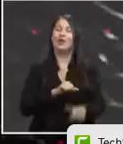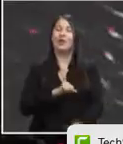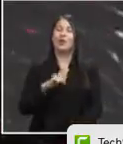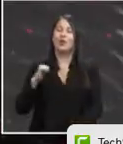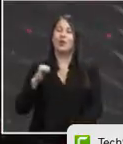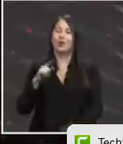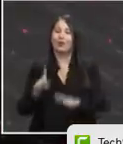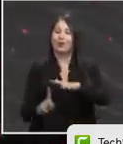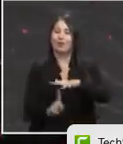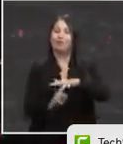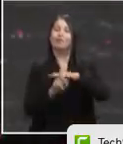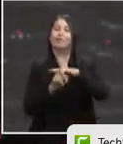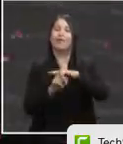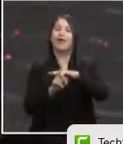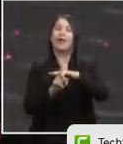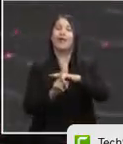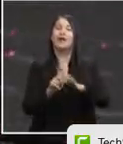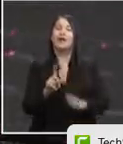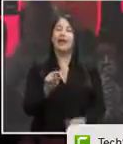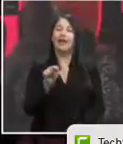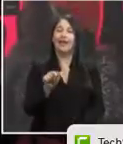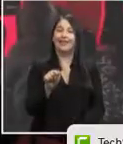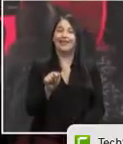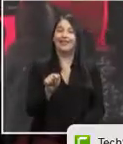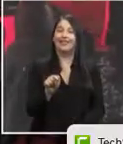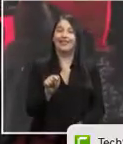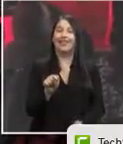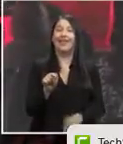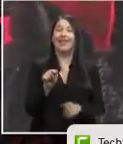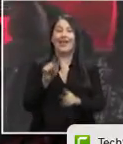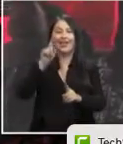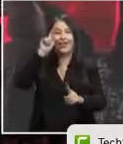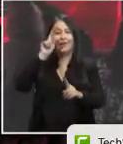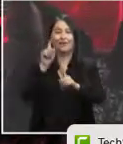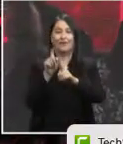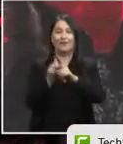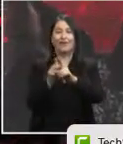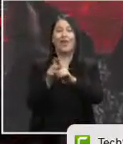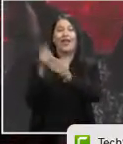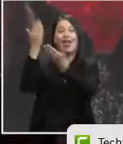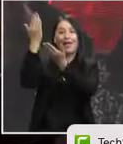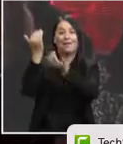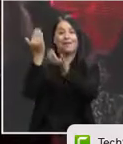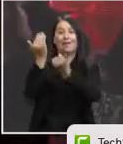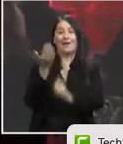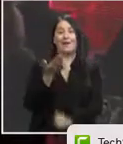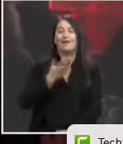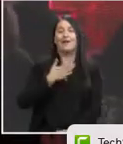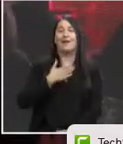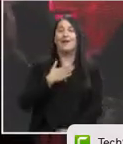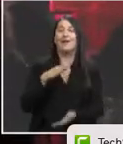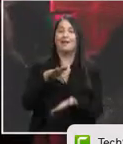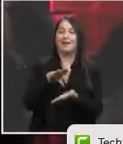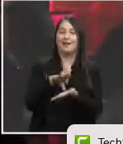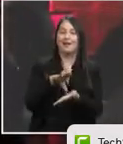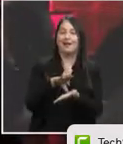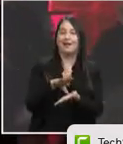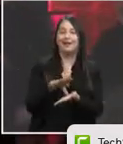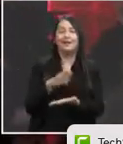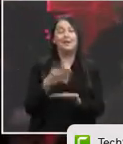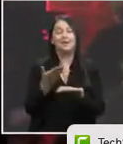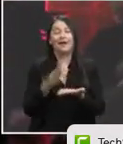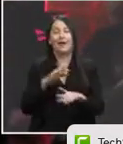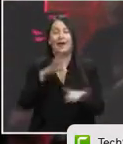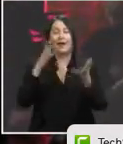origen, es, sin lugar a duda, un foco y una luz de esperanza para nuestro país y para el mundo.